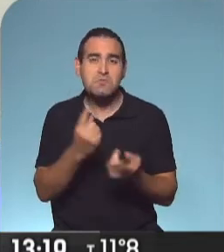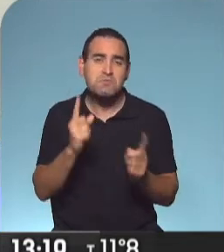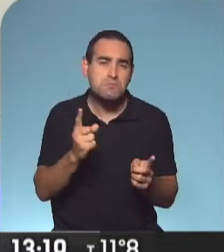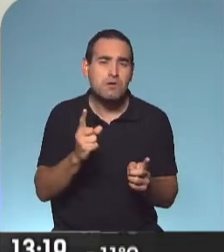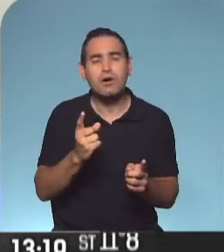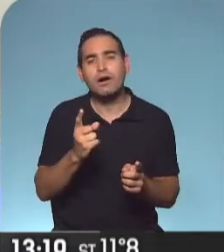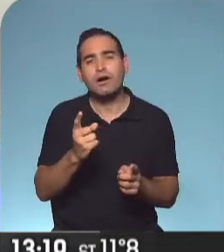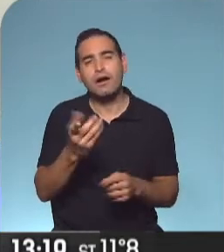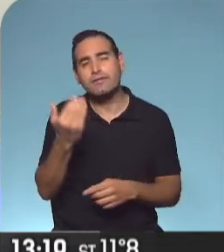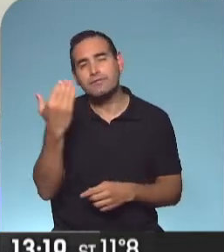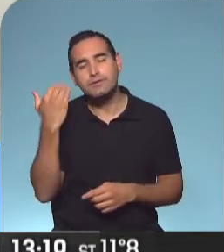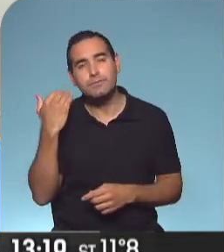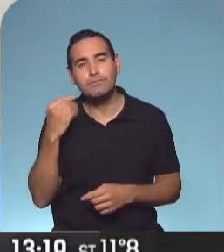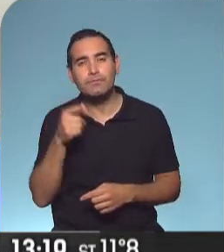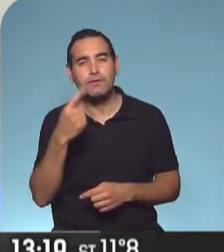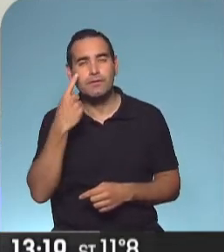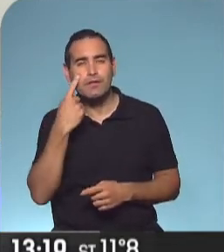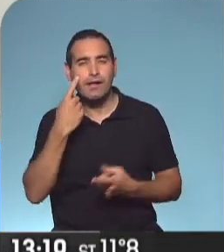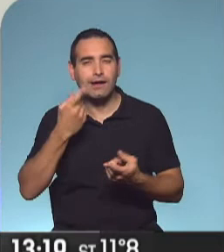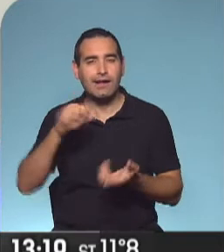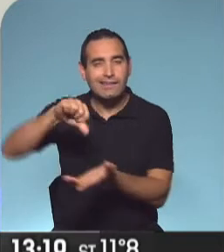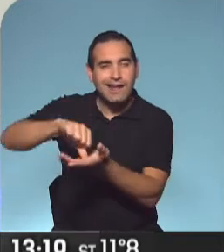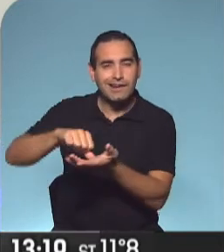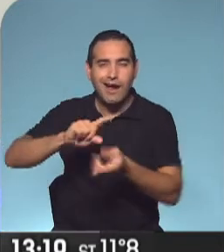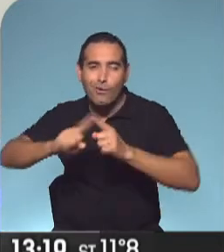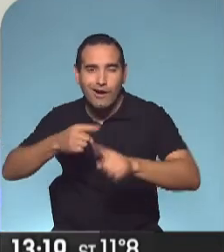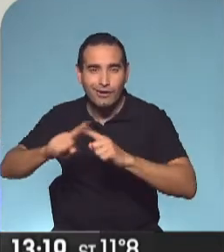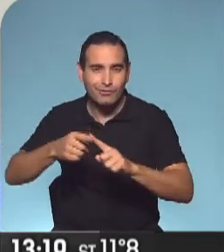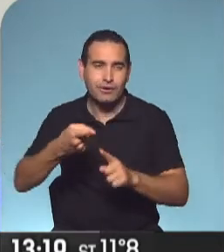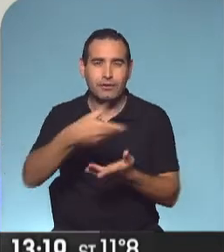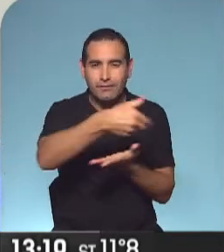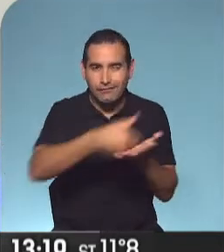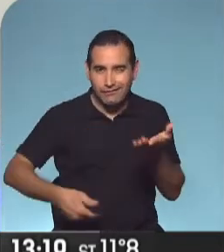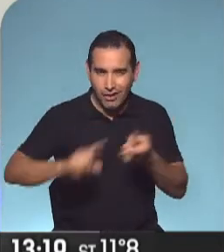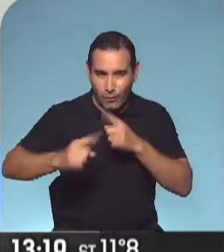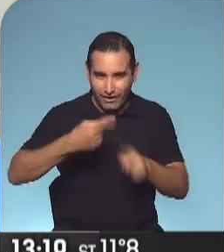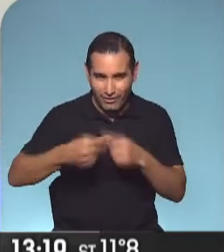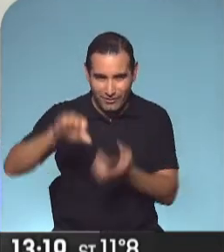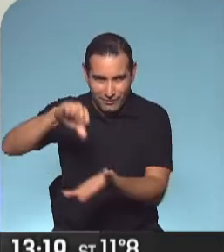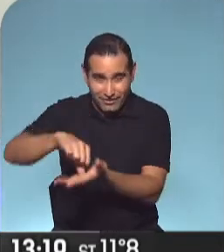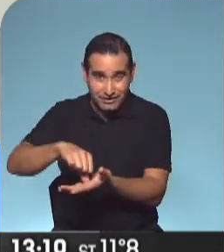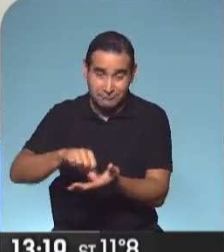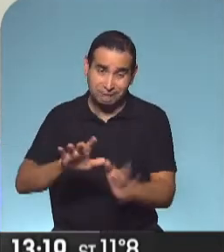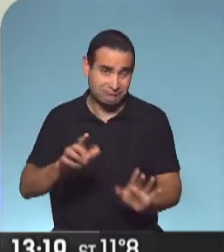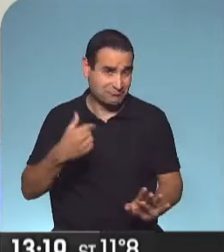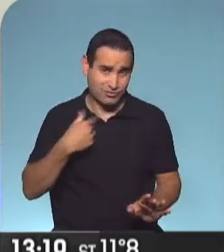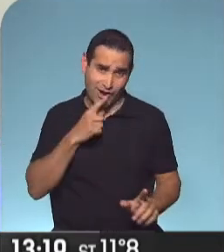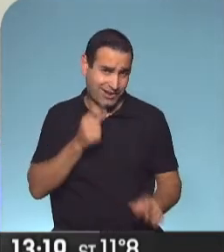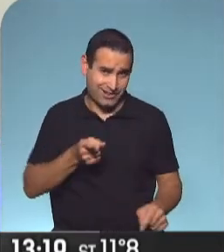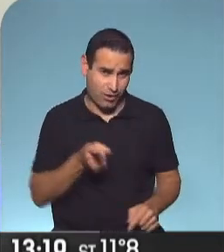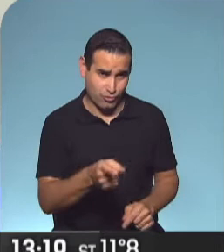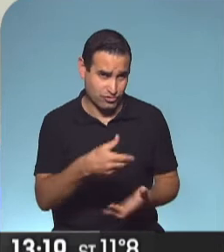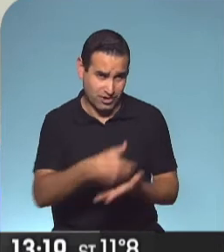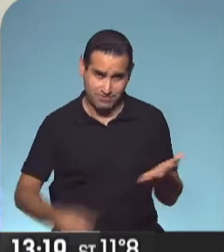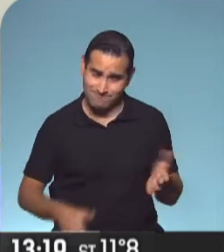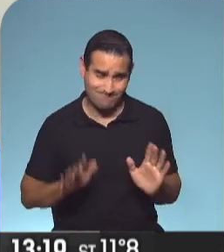momento se buscó un acuerdo con Irán, en ese memorándum de entendimiento, que francamente yo critiqué mucho,